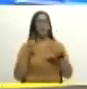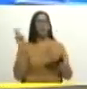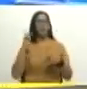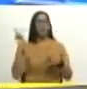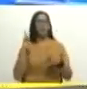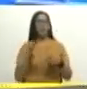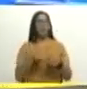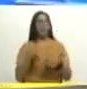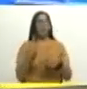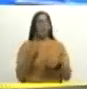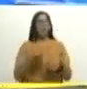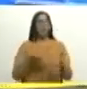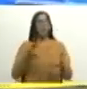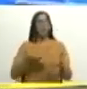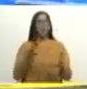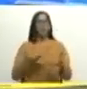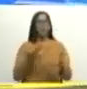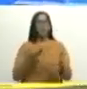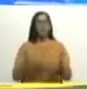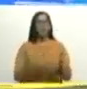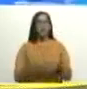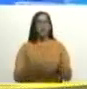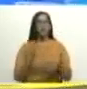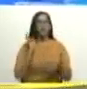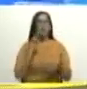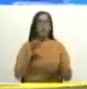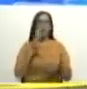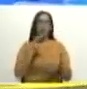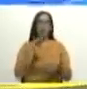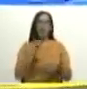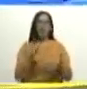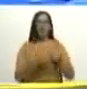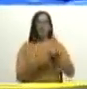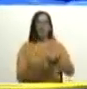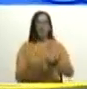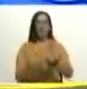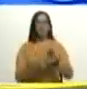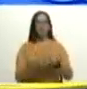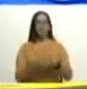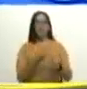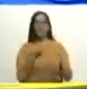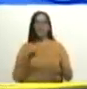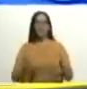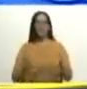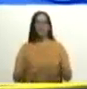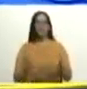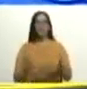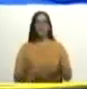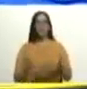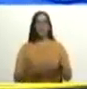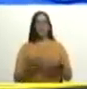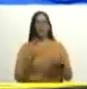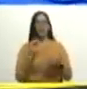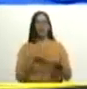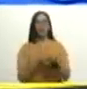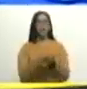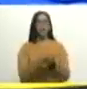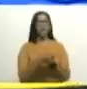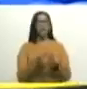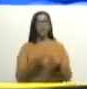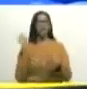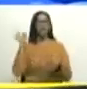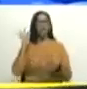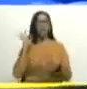venezolanos. Uno muy importante, usted lo habló con el representante de Shanghai, que se refiere a la